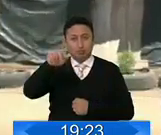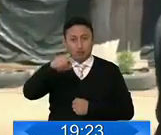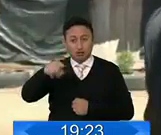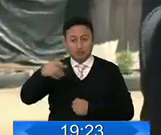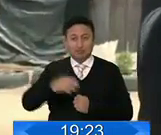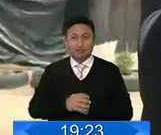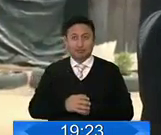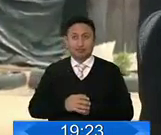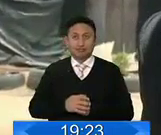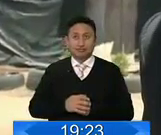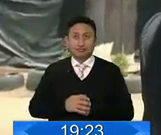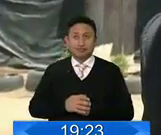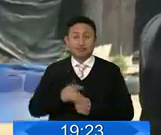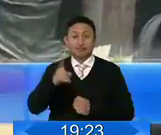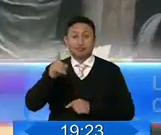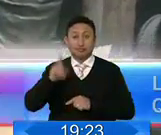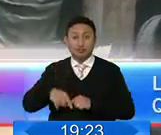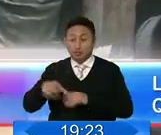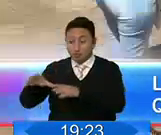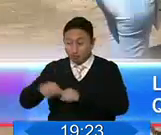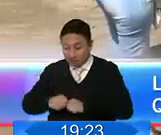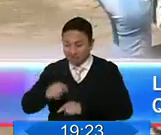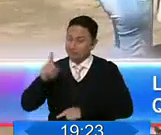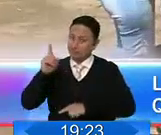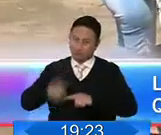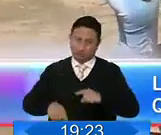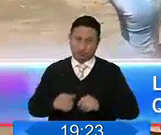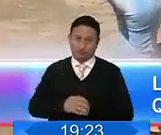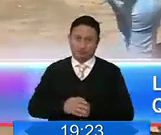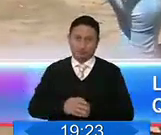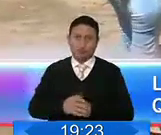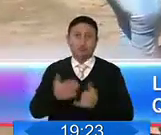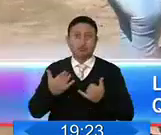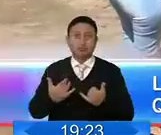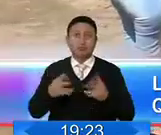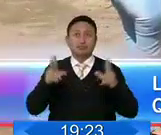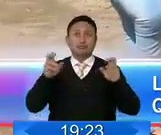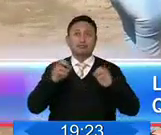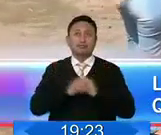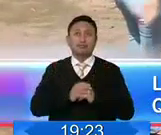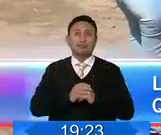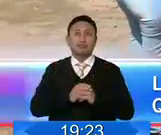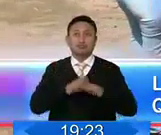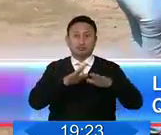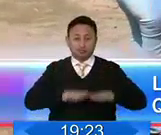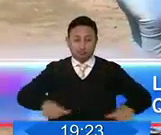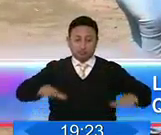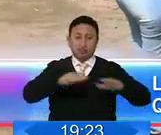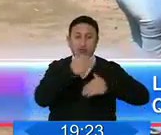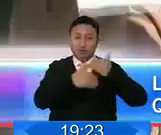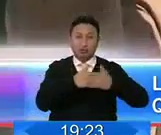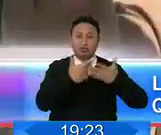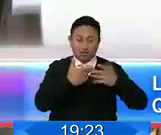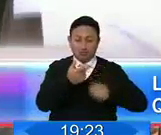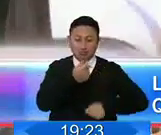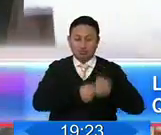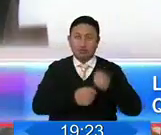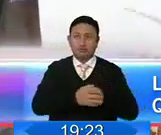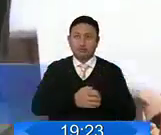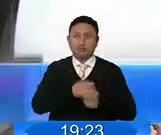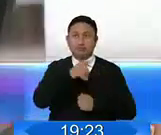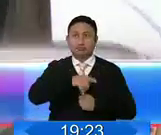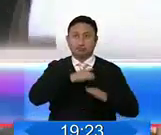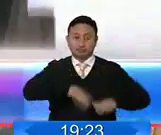podían prácticamente quitarle las tierras expresan que en este marco las tierras posterior fueron vendidas esta tierra